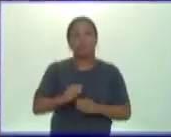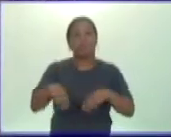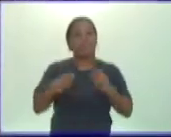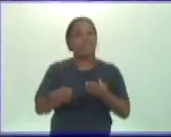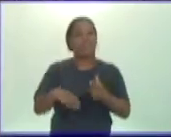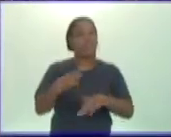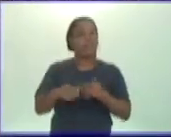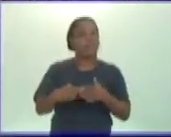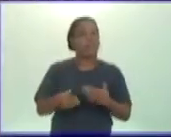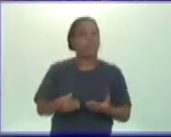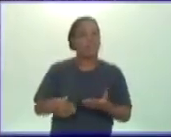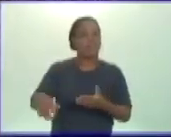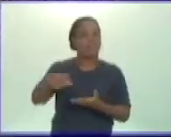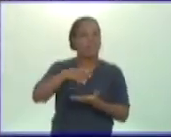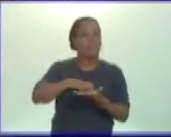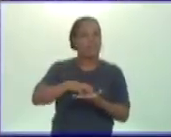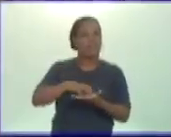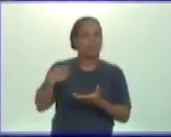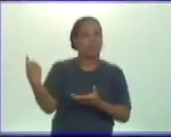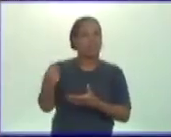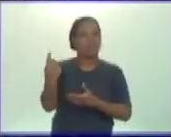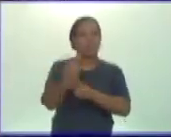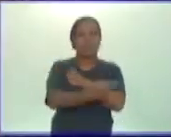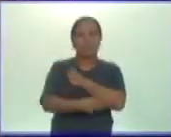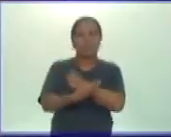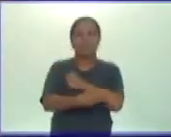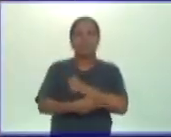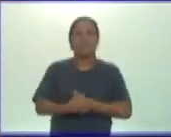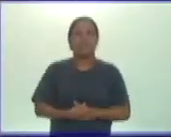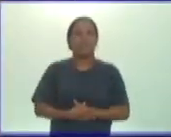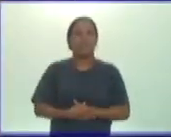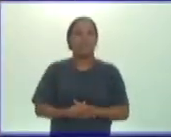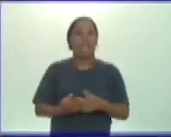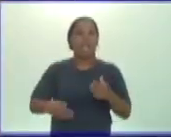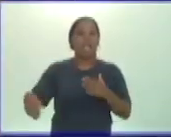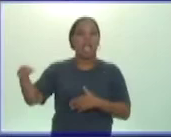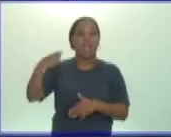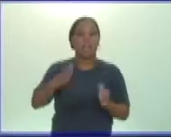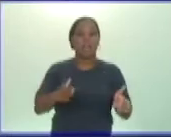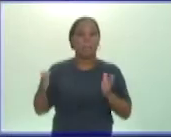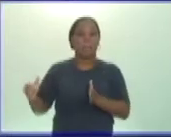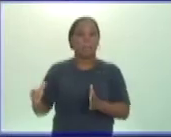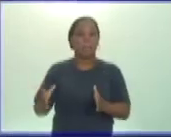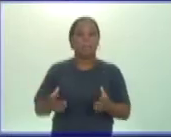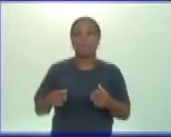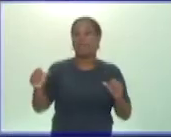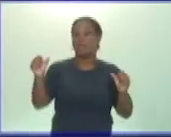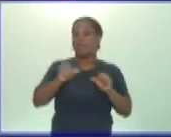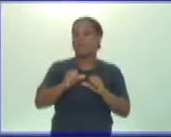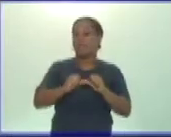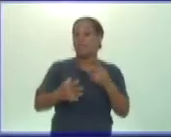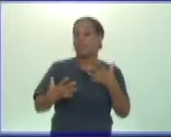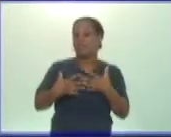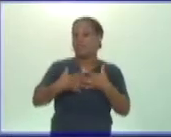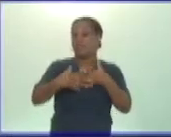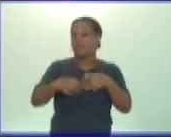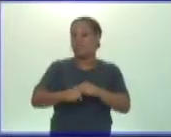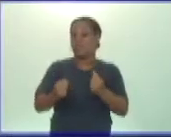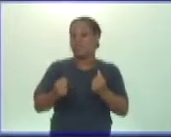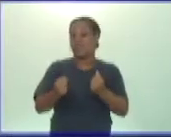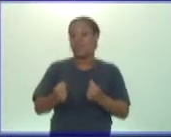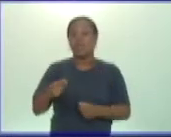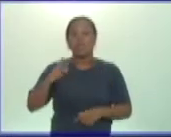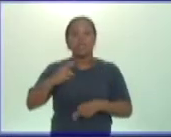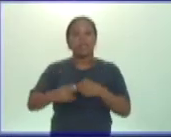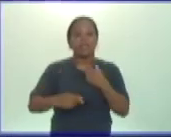problemas en las ciudades de nuestro país. Gran parte de la combustión produce pequeñas partículas que